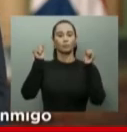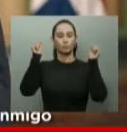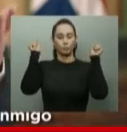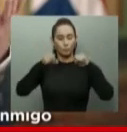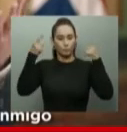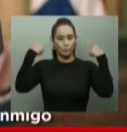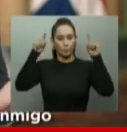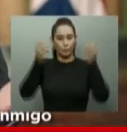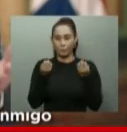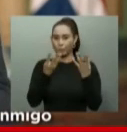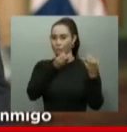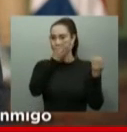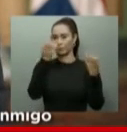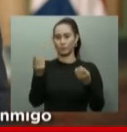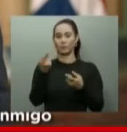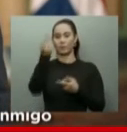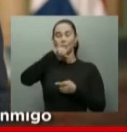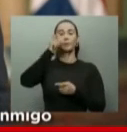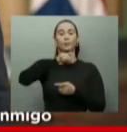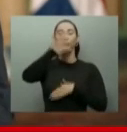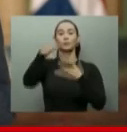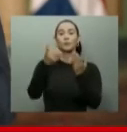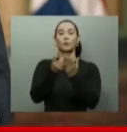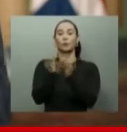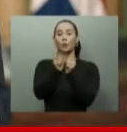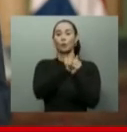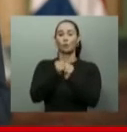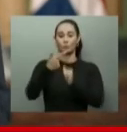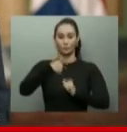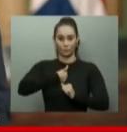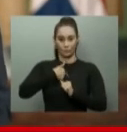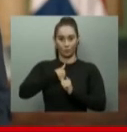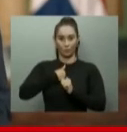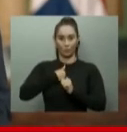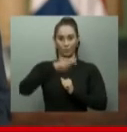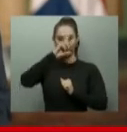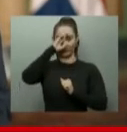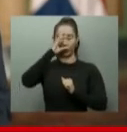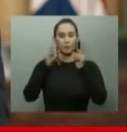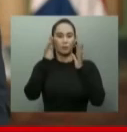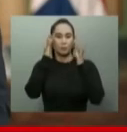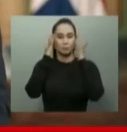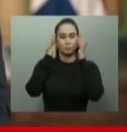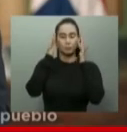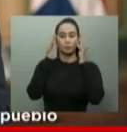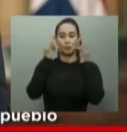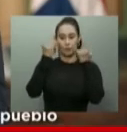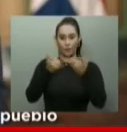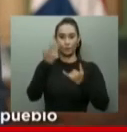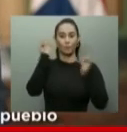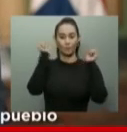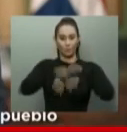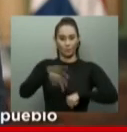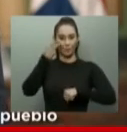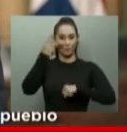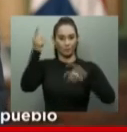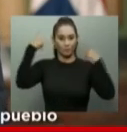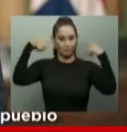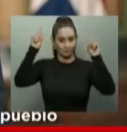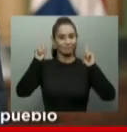a sectores productivos importantes que salud con ese de salud educación y